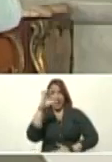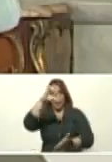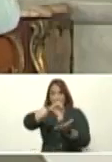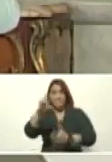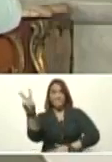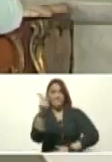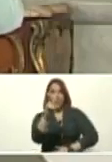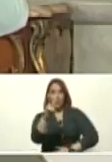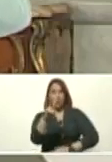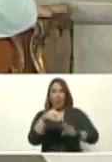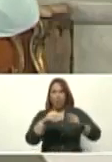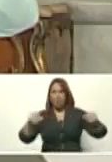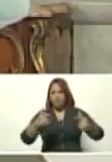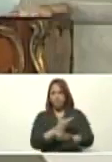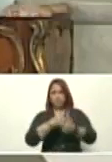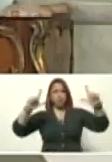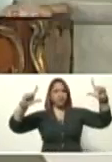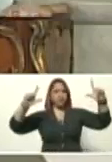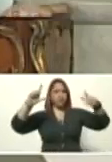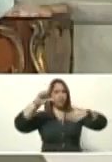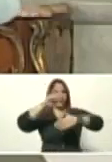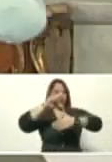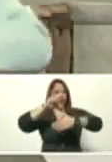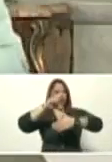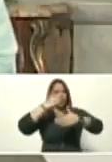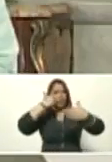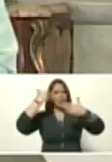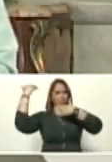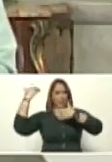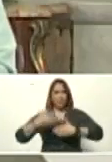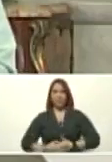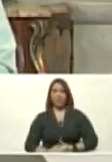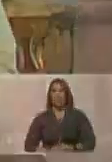Venezuela, territorio libre de América. Adelante, video.